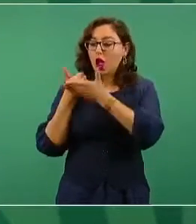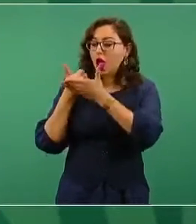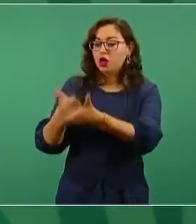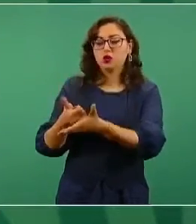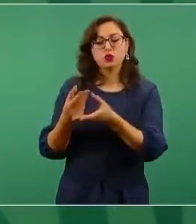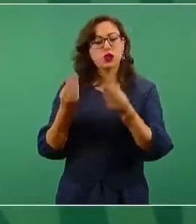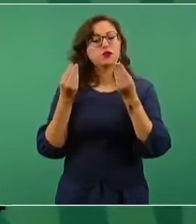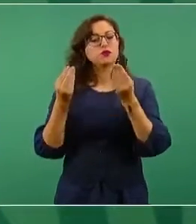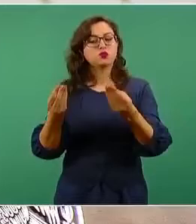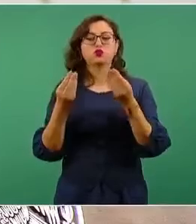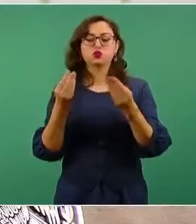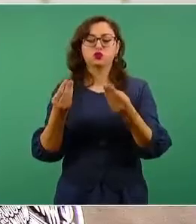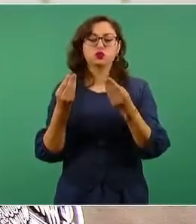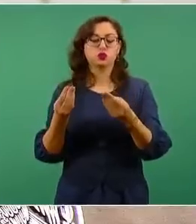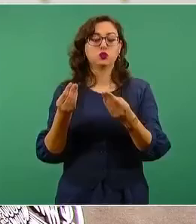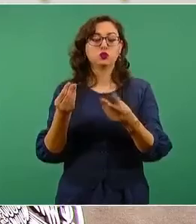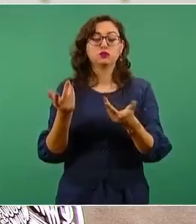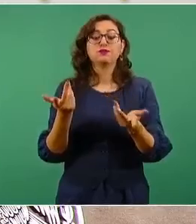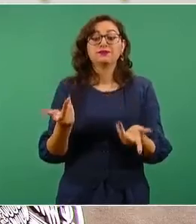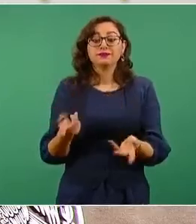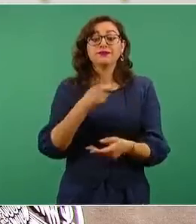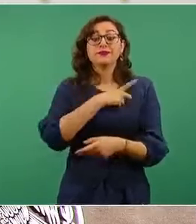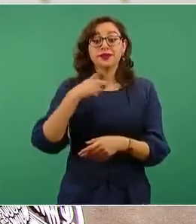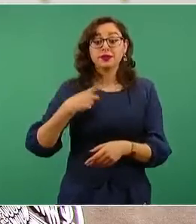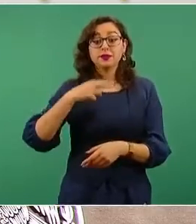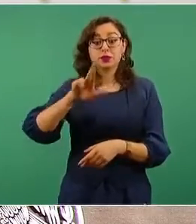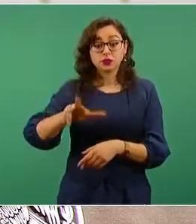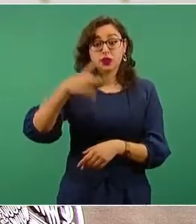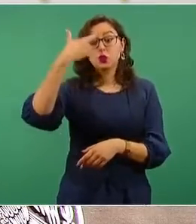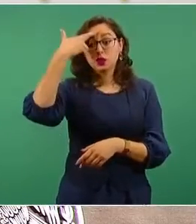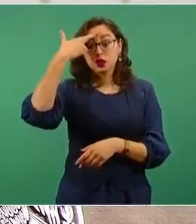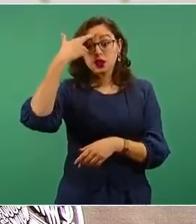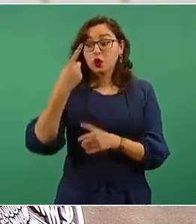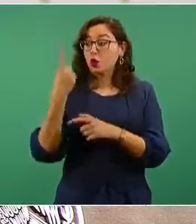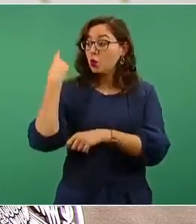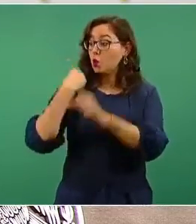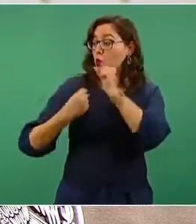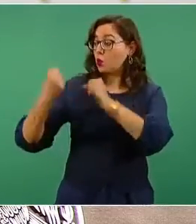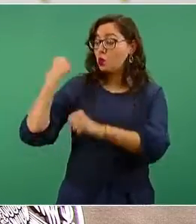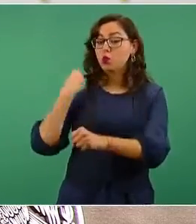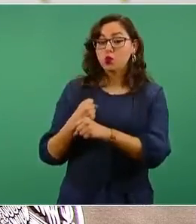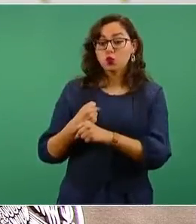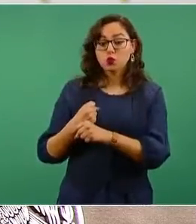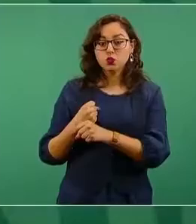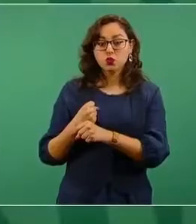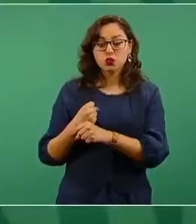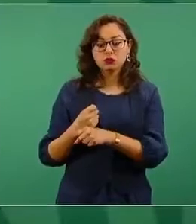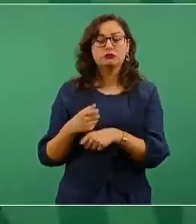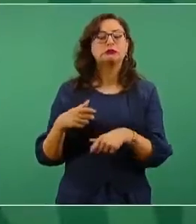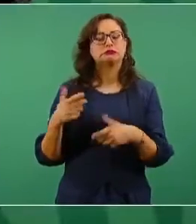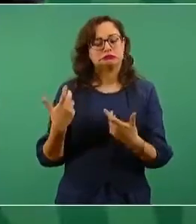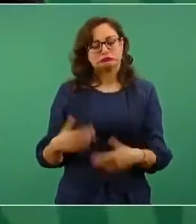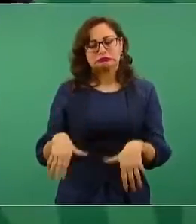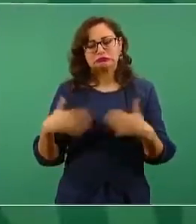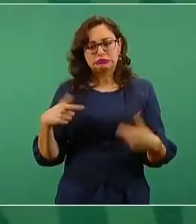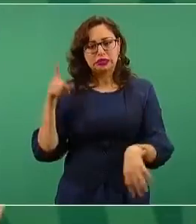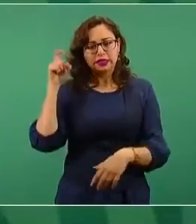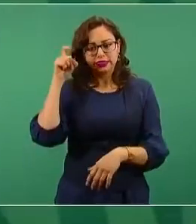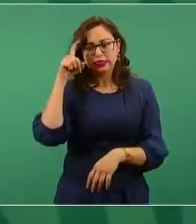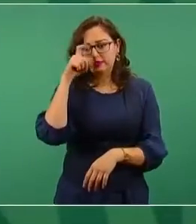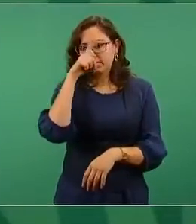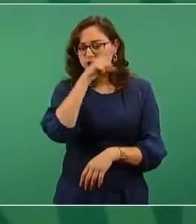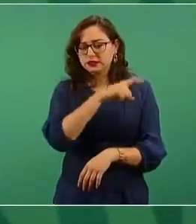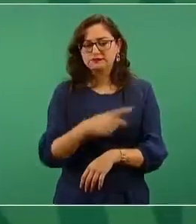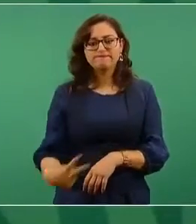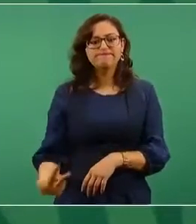Pemex porque no hay que olvidar que el año pasado traíamos una crisis muy fuerte derivado